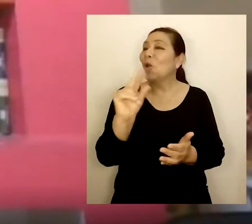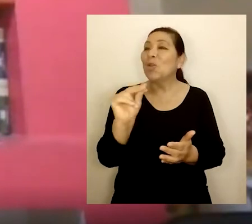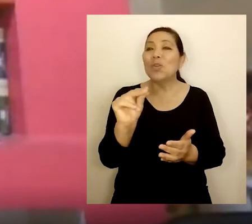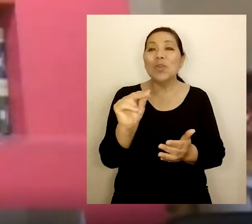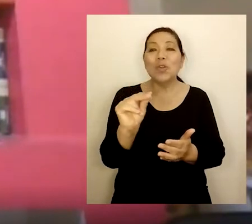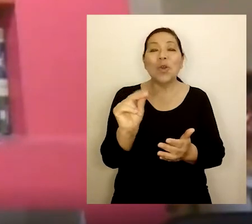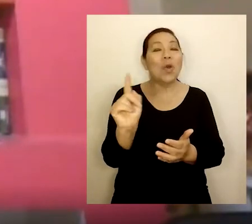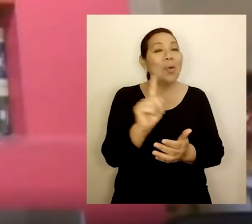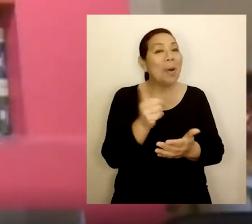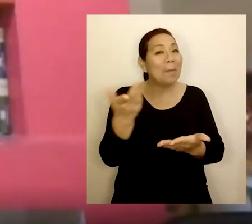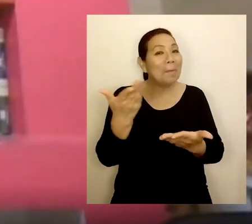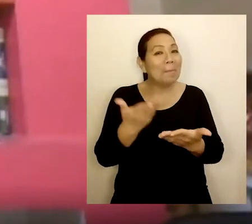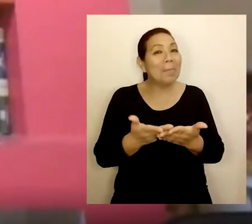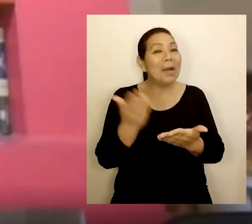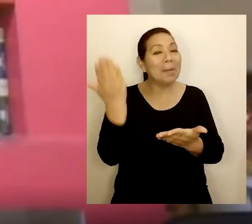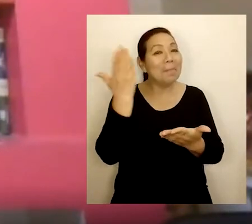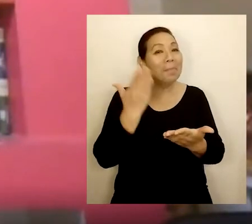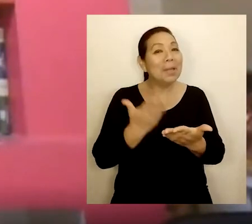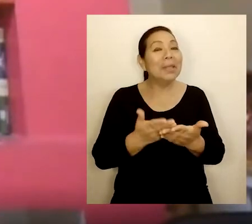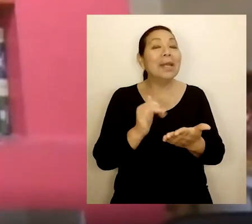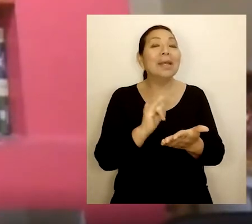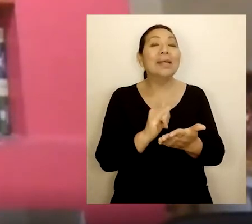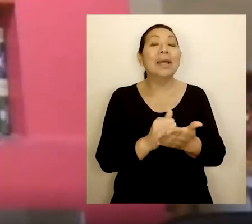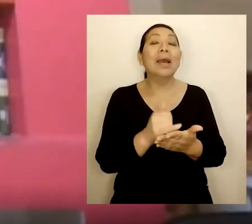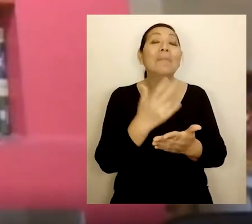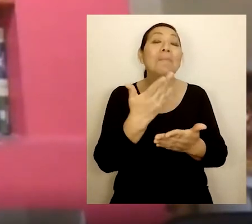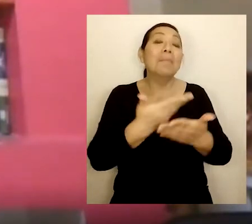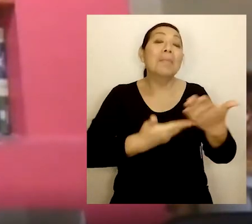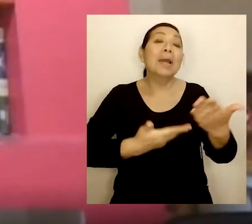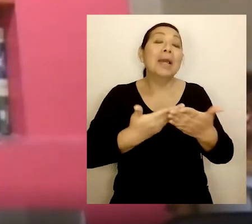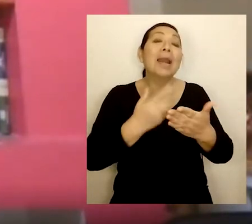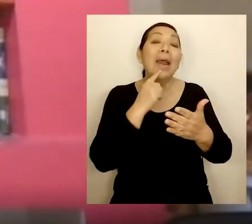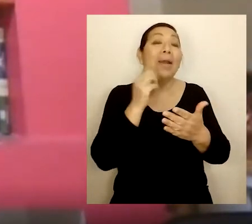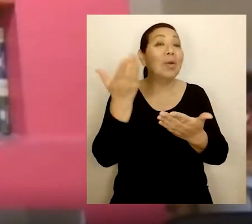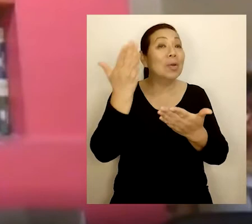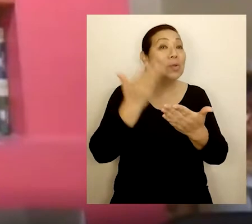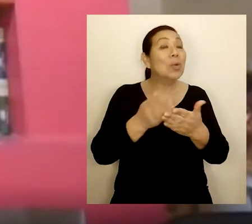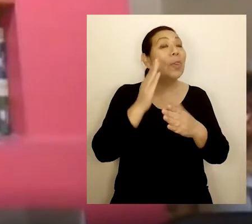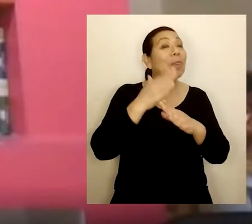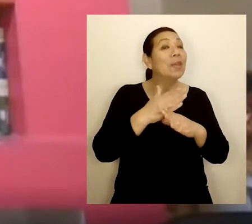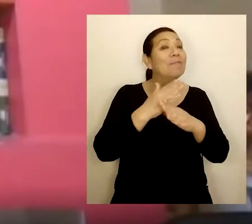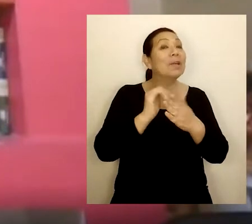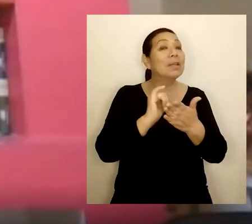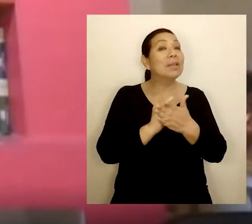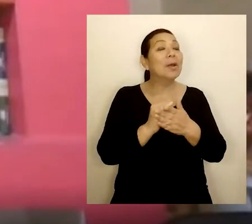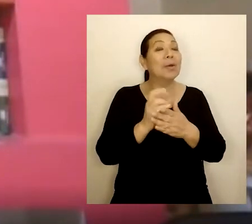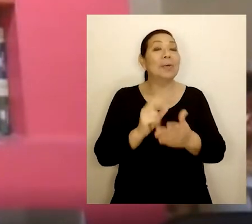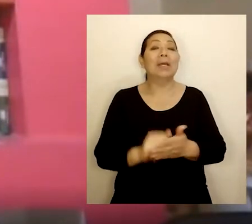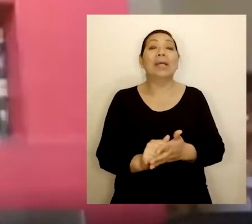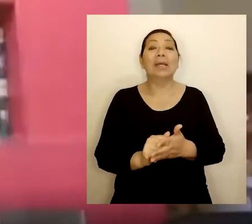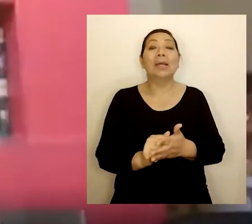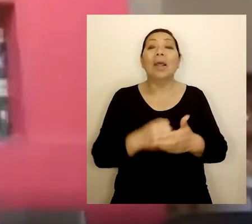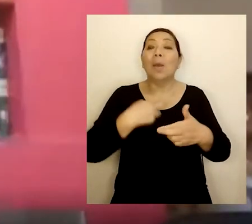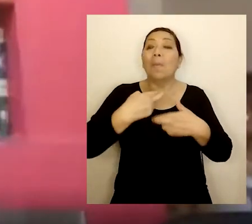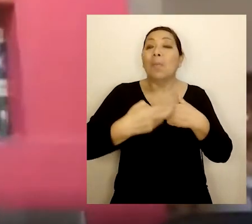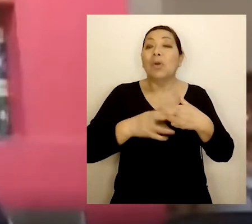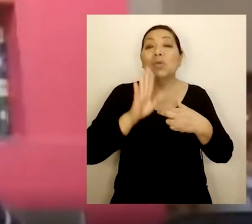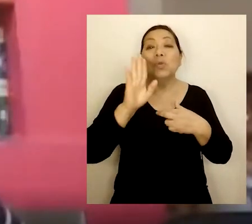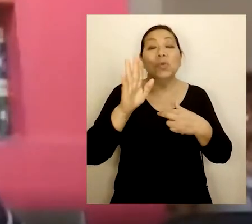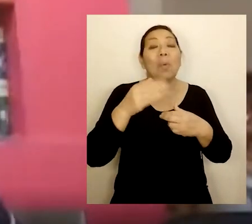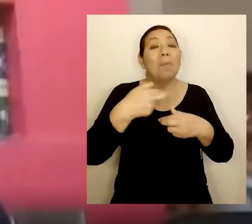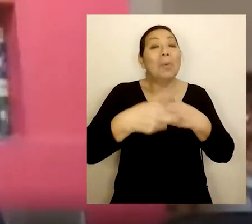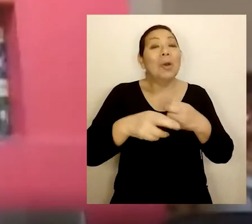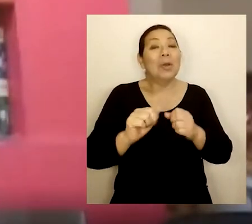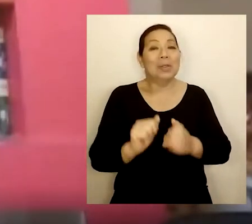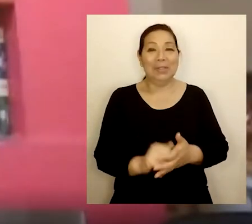se le citó con la demanda, y al pretender alcanzarle su defecto se estaría incurriendo en la vulneración del